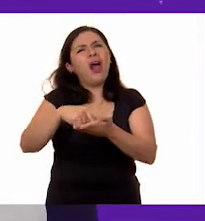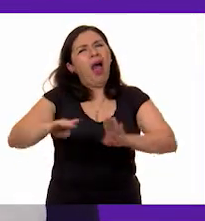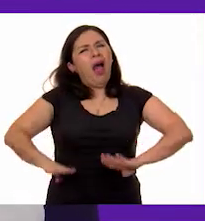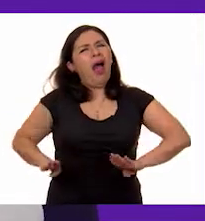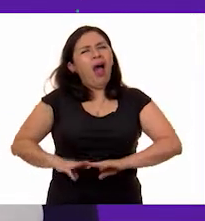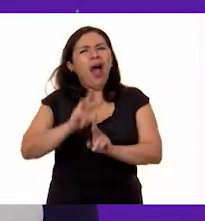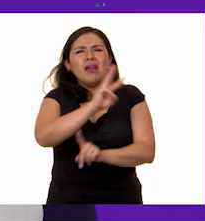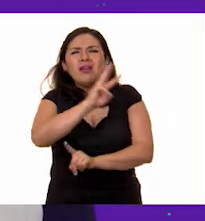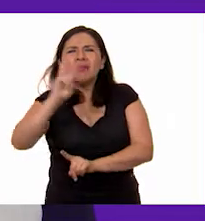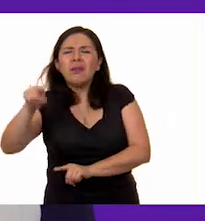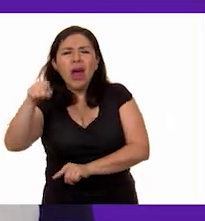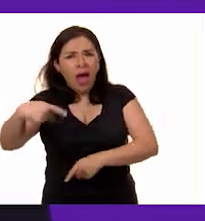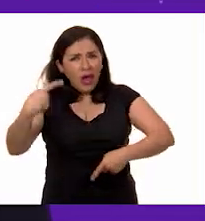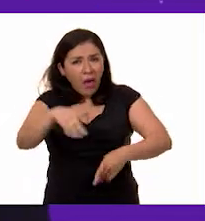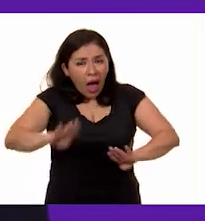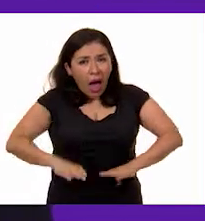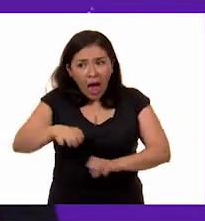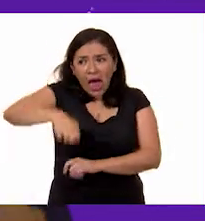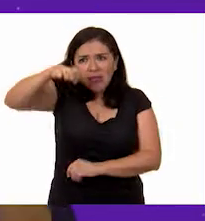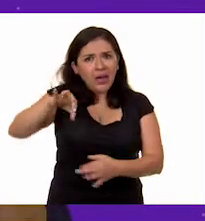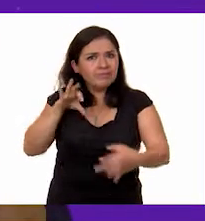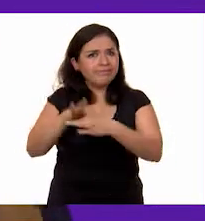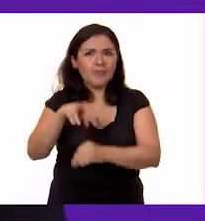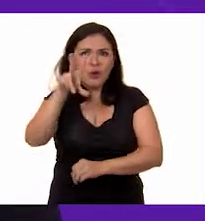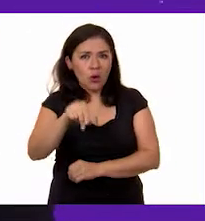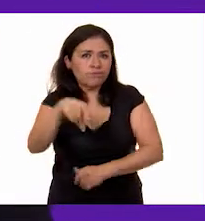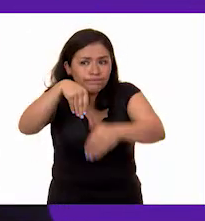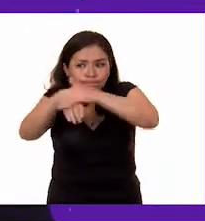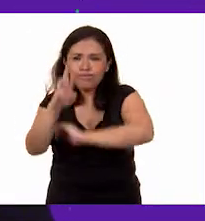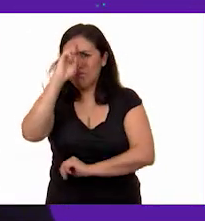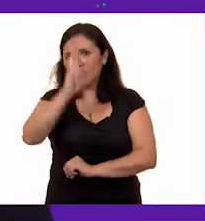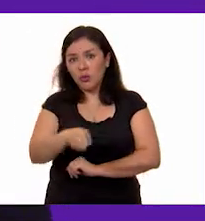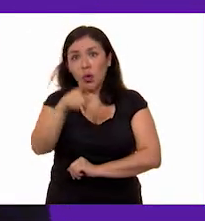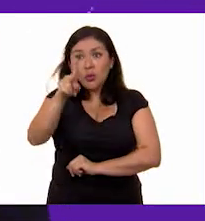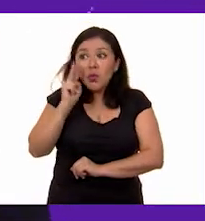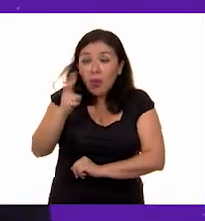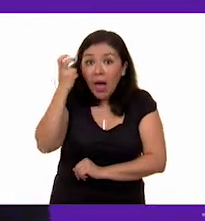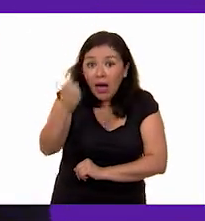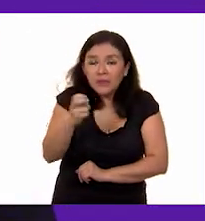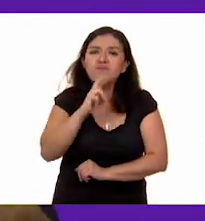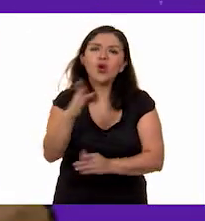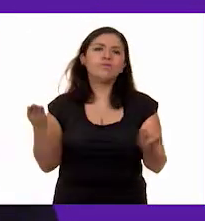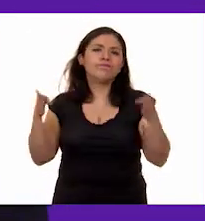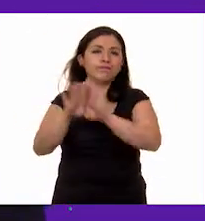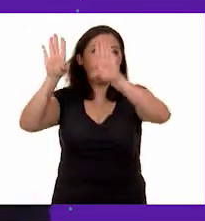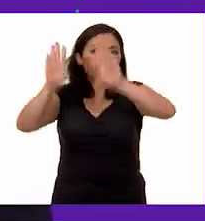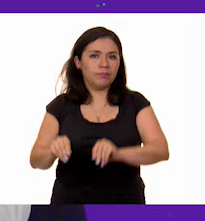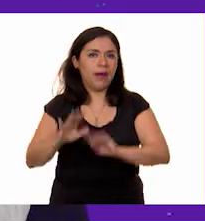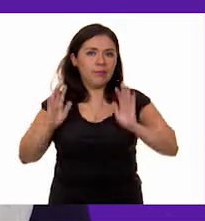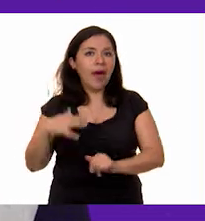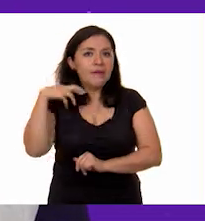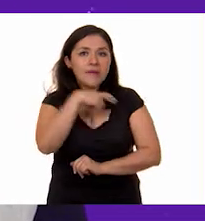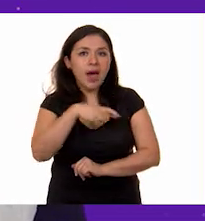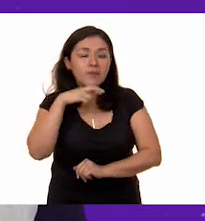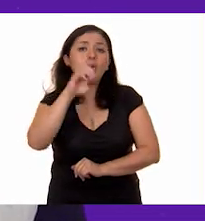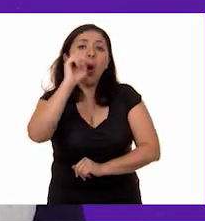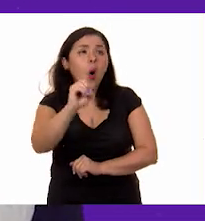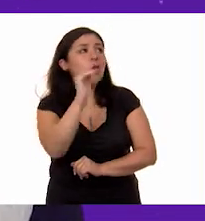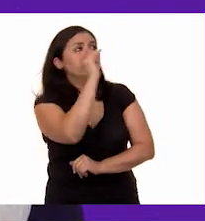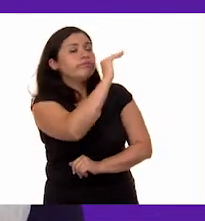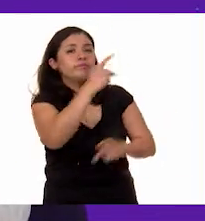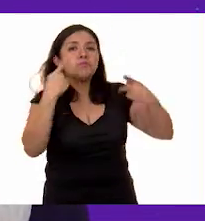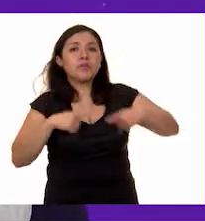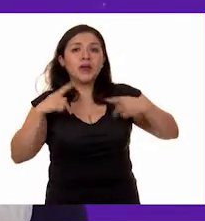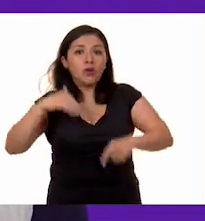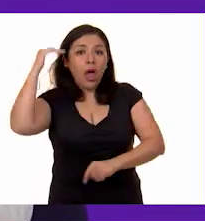inapropiado o no aptos para tu edad. Si te encuentras con este tipo de páginas, lo mejor es cerrarlas inmediatamente, o bien pídele